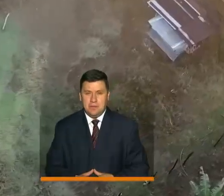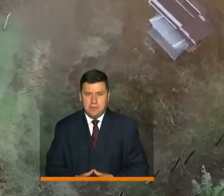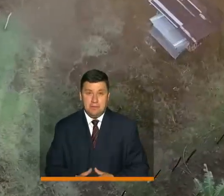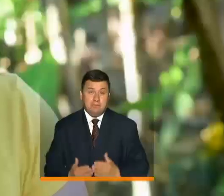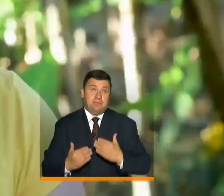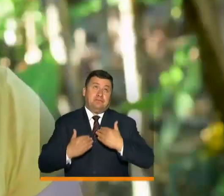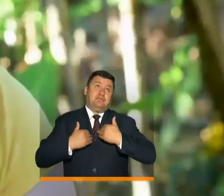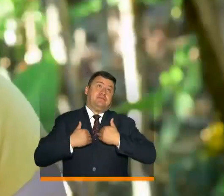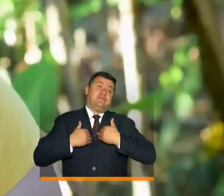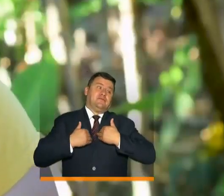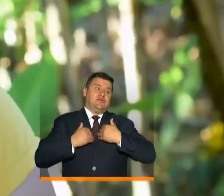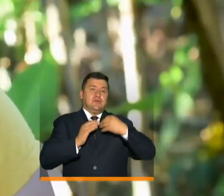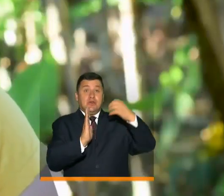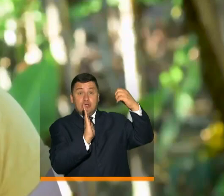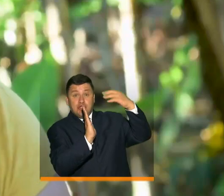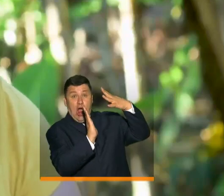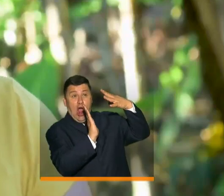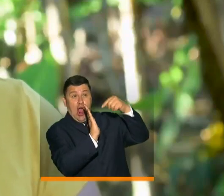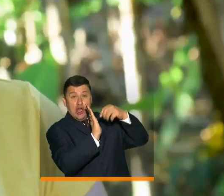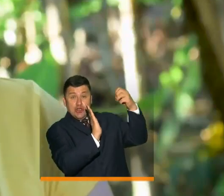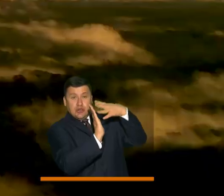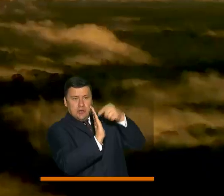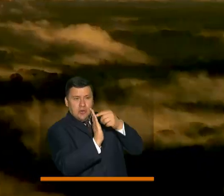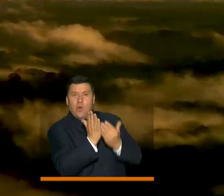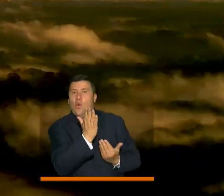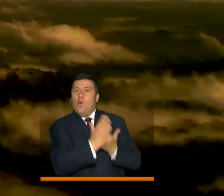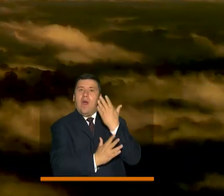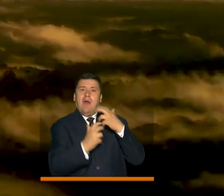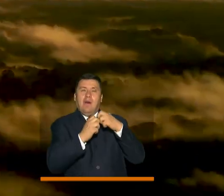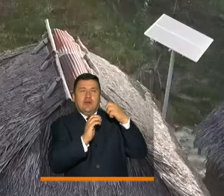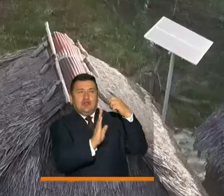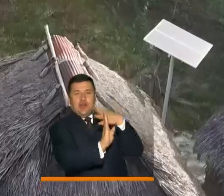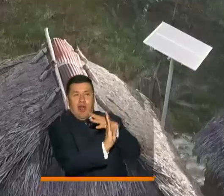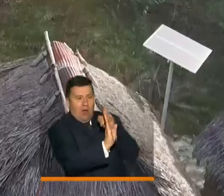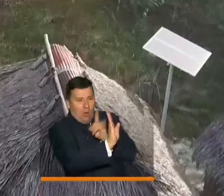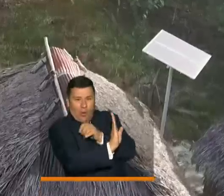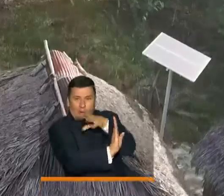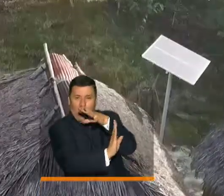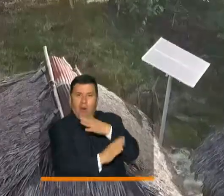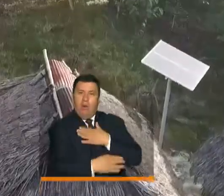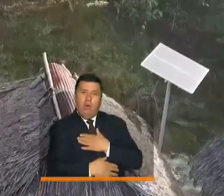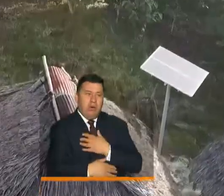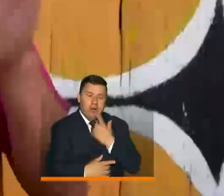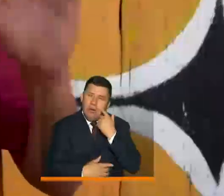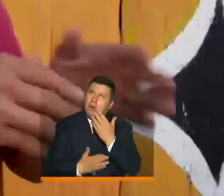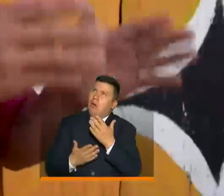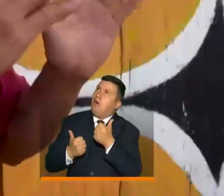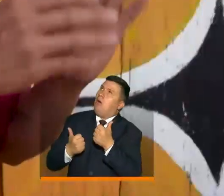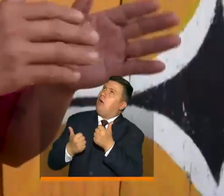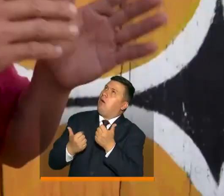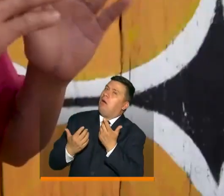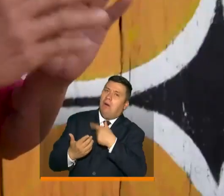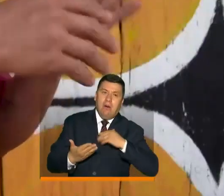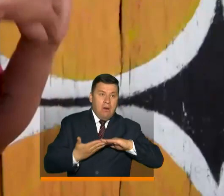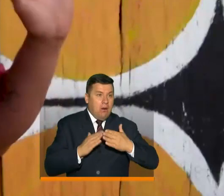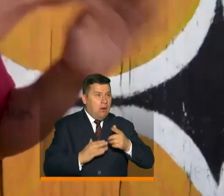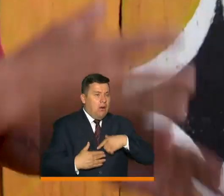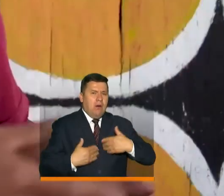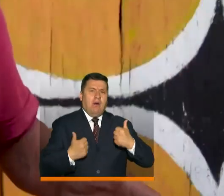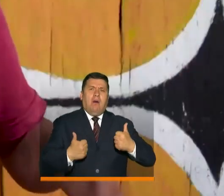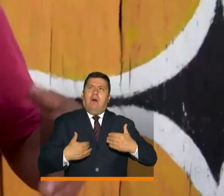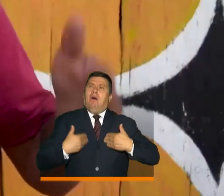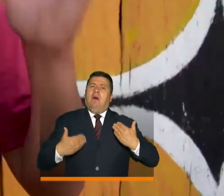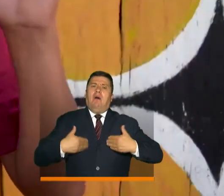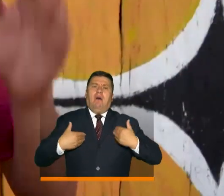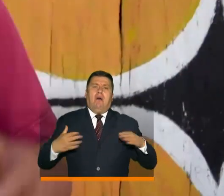Para mí, el panel solar es la nueva energía. Pues la luz es muy agradable para la comunidad de una maloca así